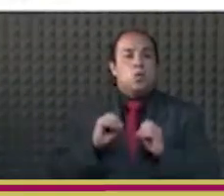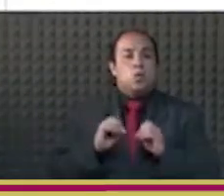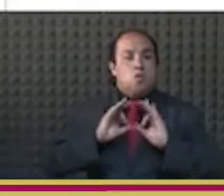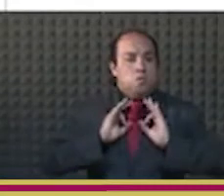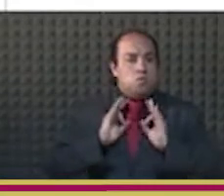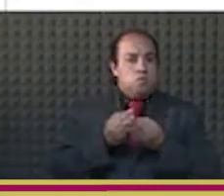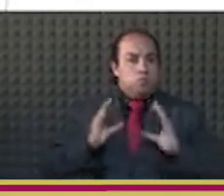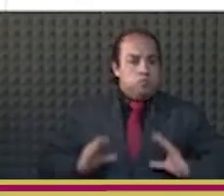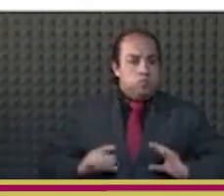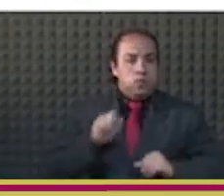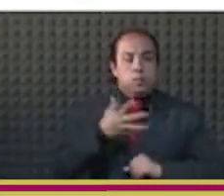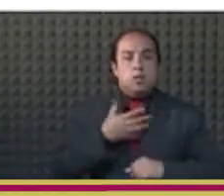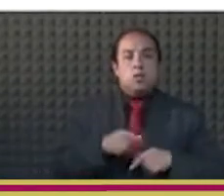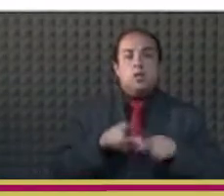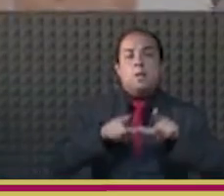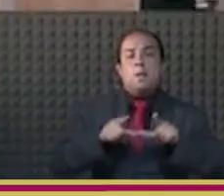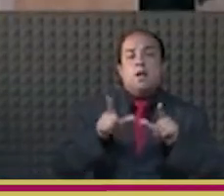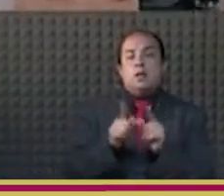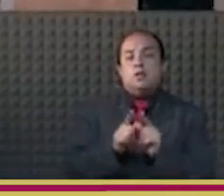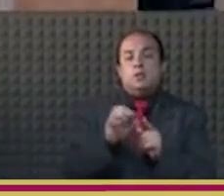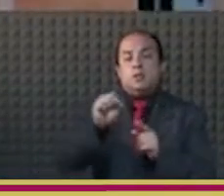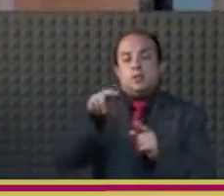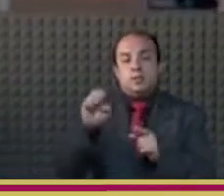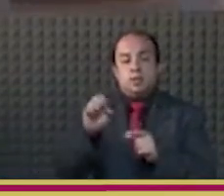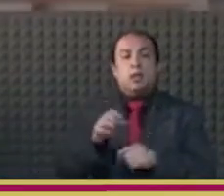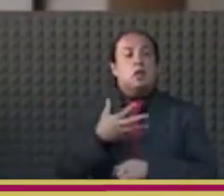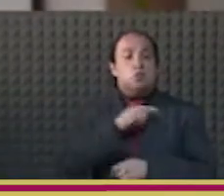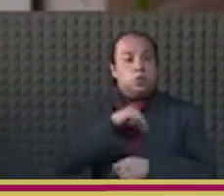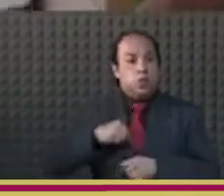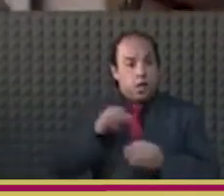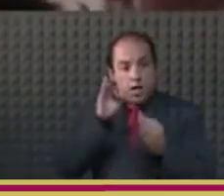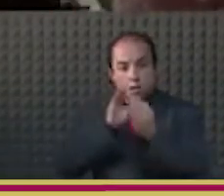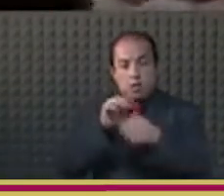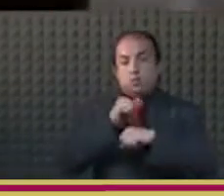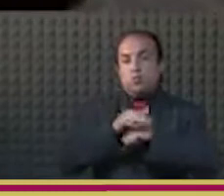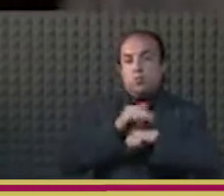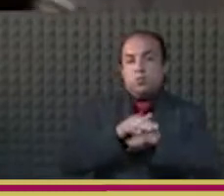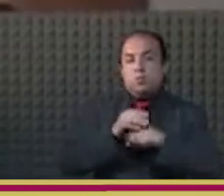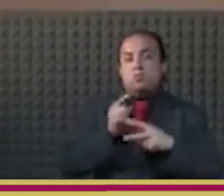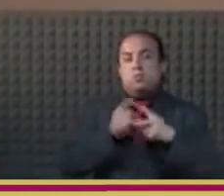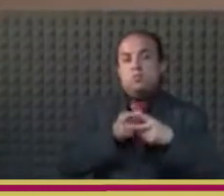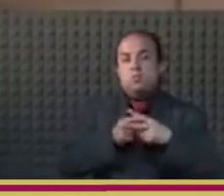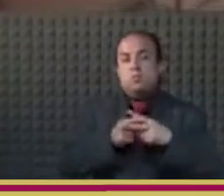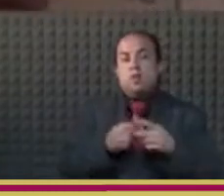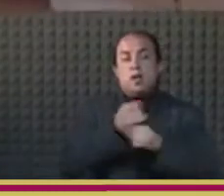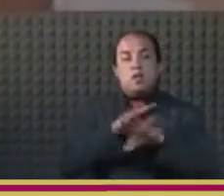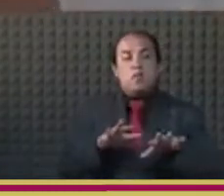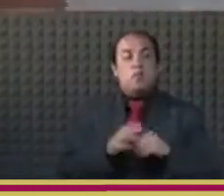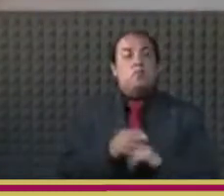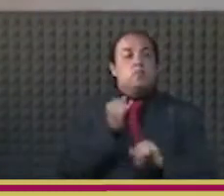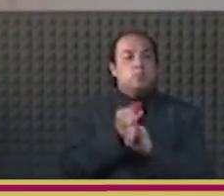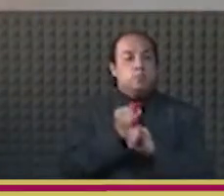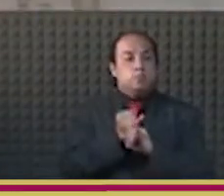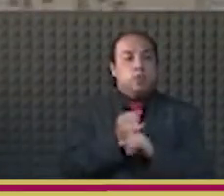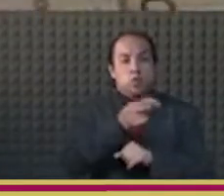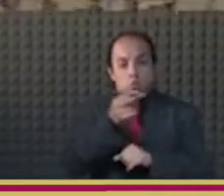también encontrarás el micrositio del SNE, a través del cual te acercamos estadísticas y contenido digital para que te prepares para el